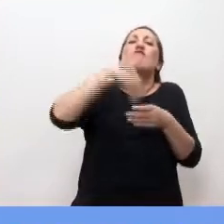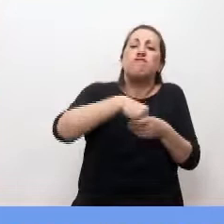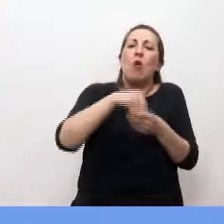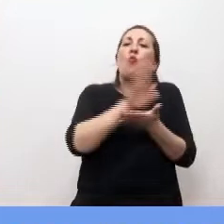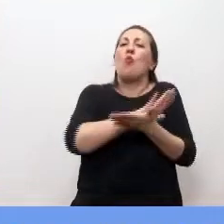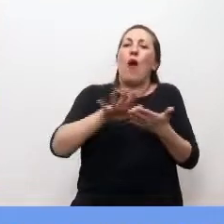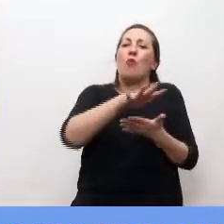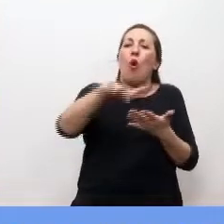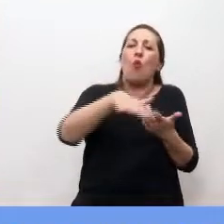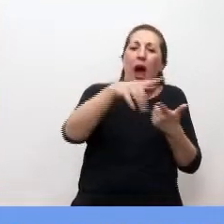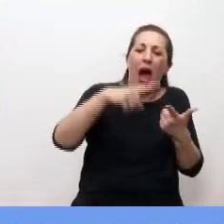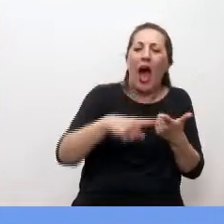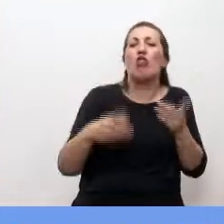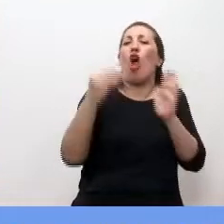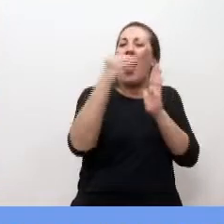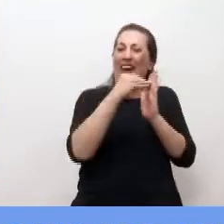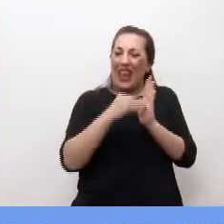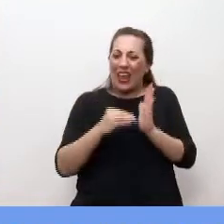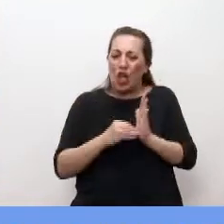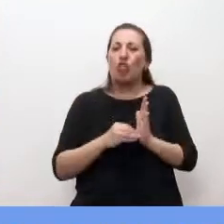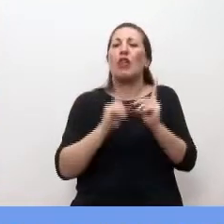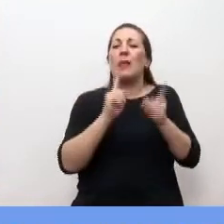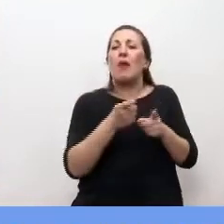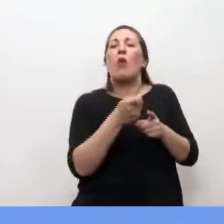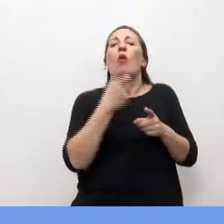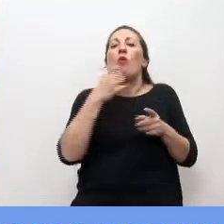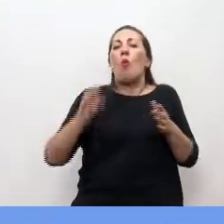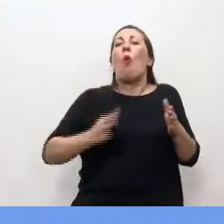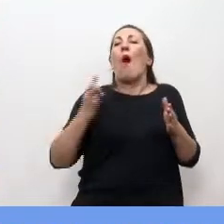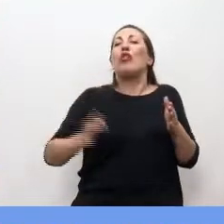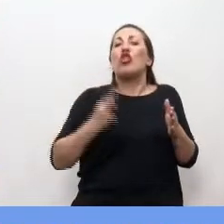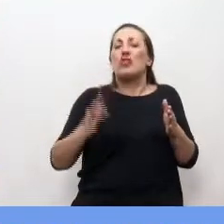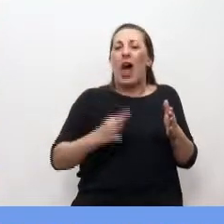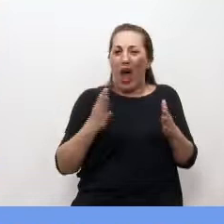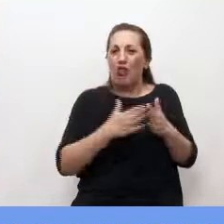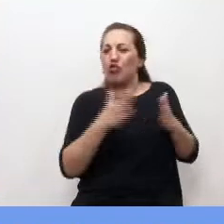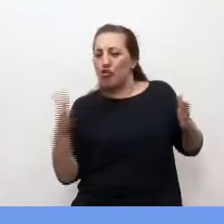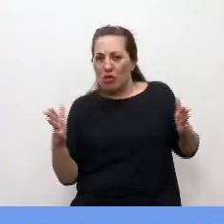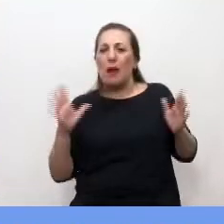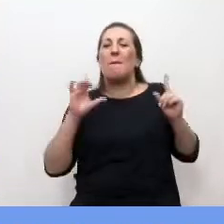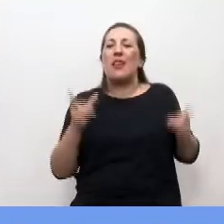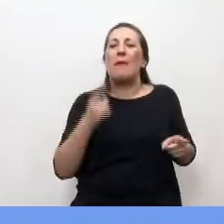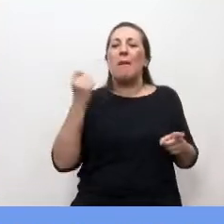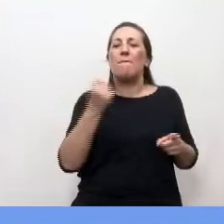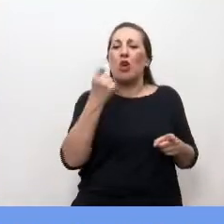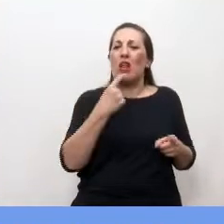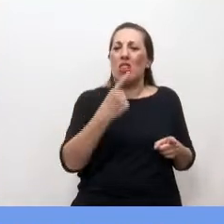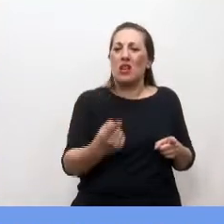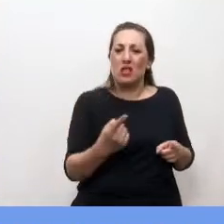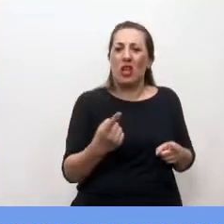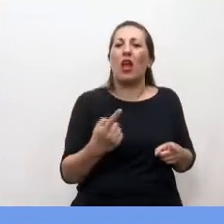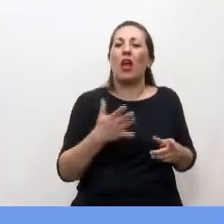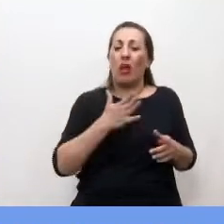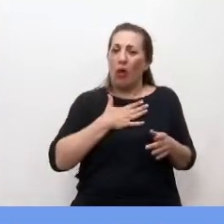populares en el registro y en la cantidad de años pero me parece importante destacar que fue nuestro